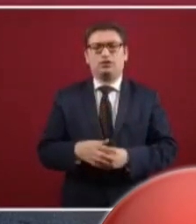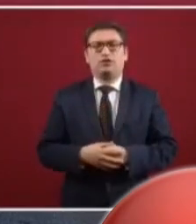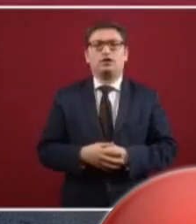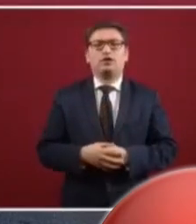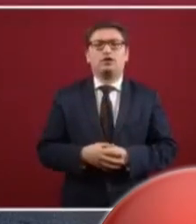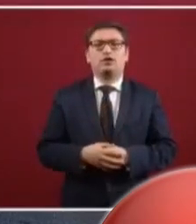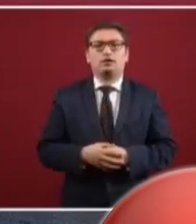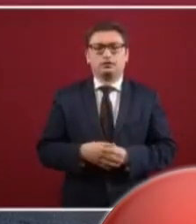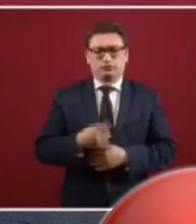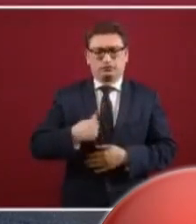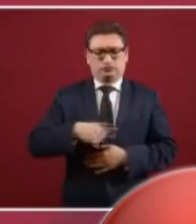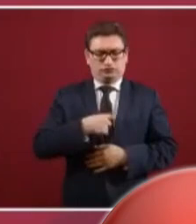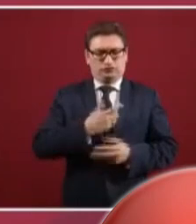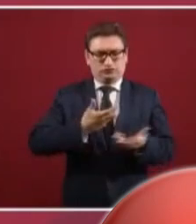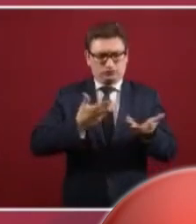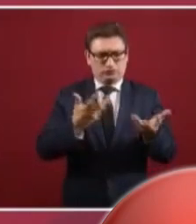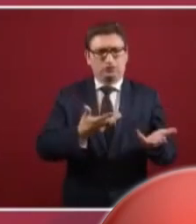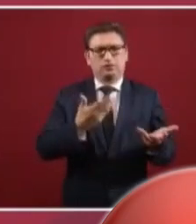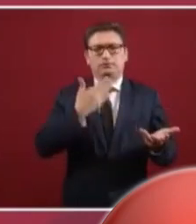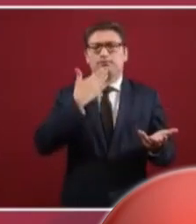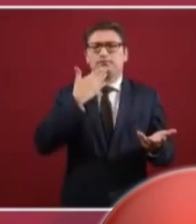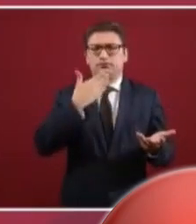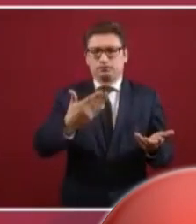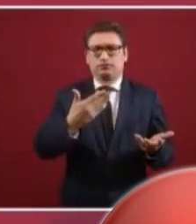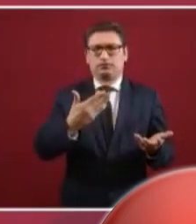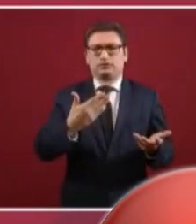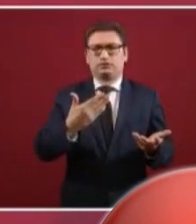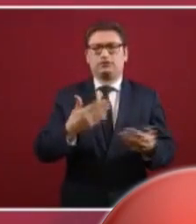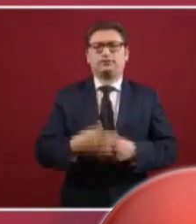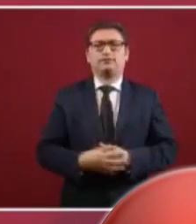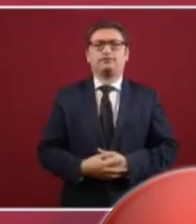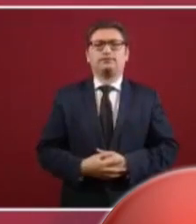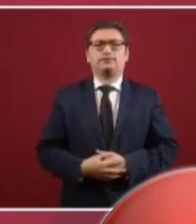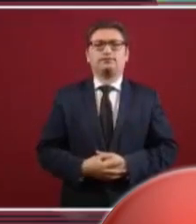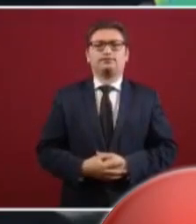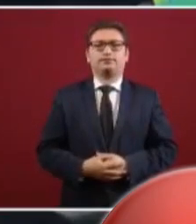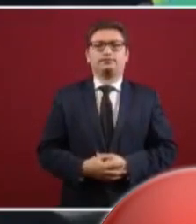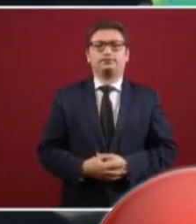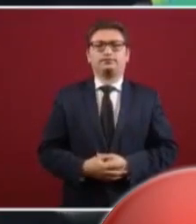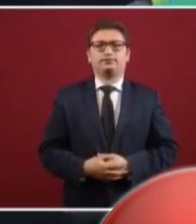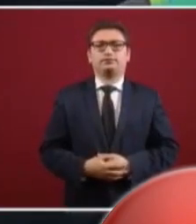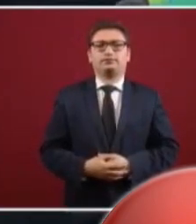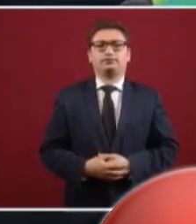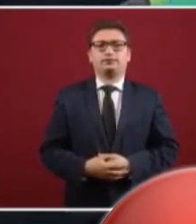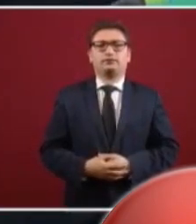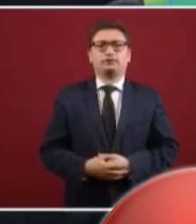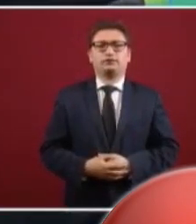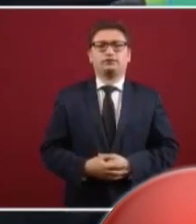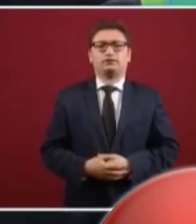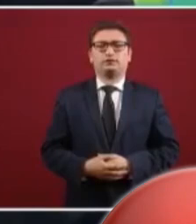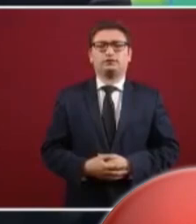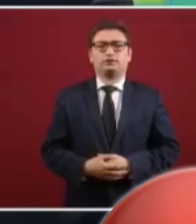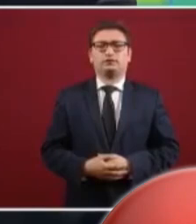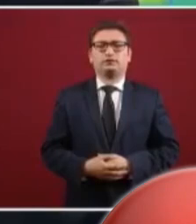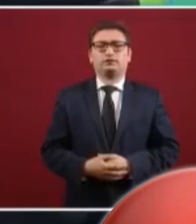acerca de que actuamos bien, de que se evitó